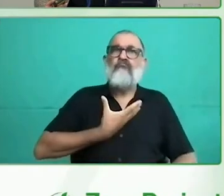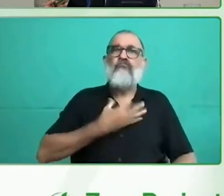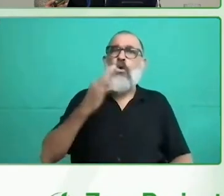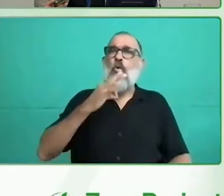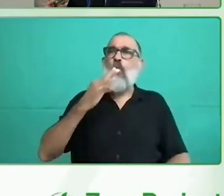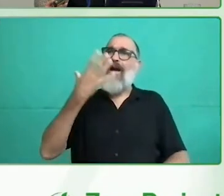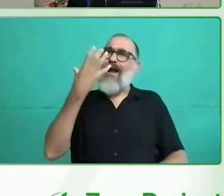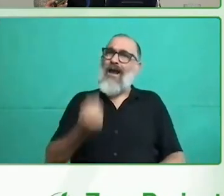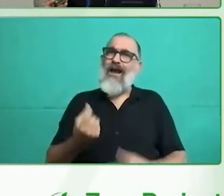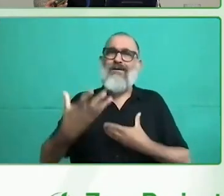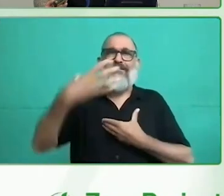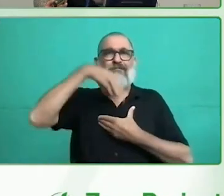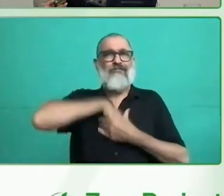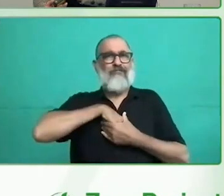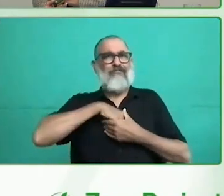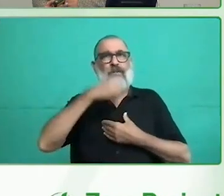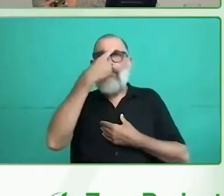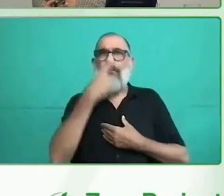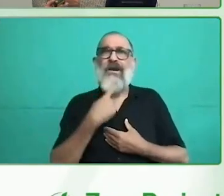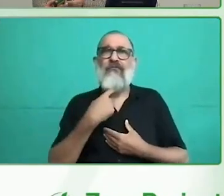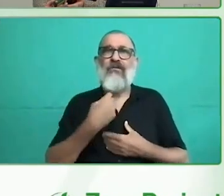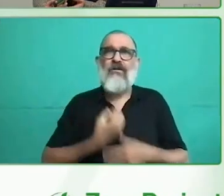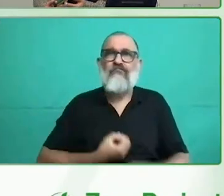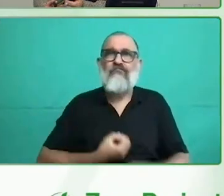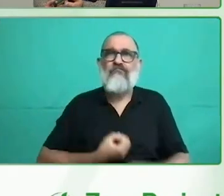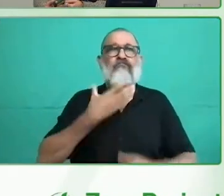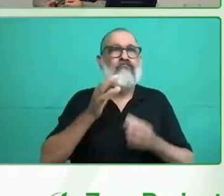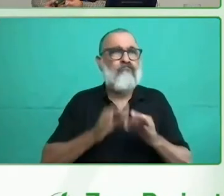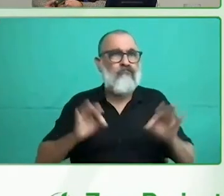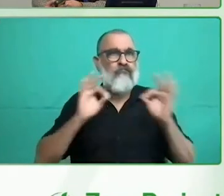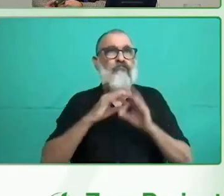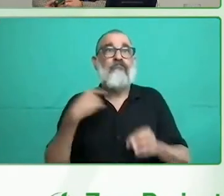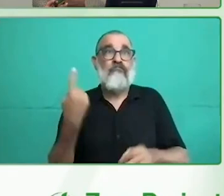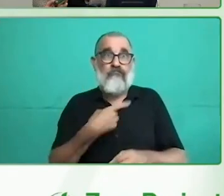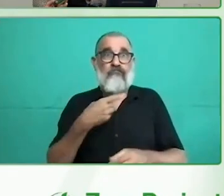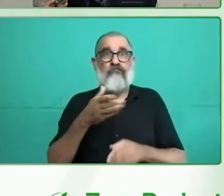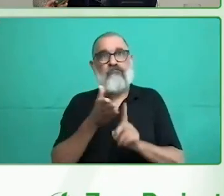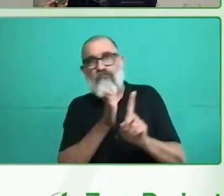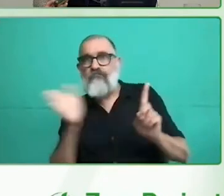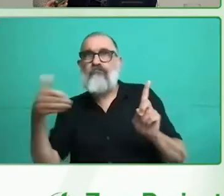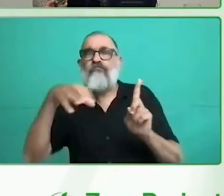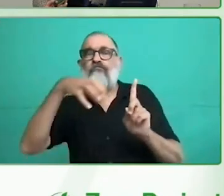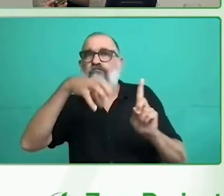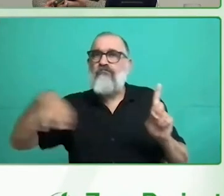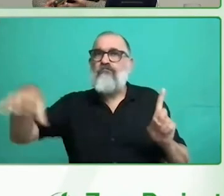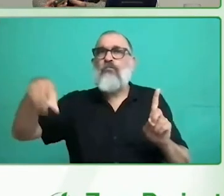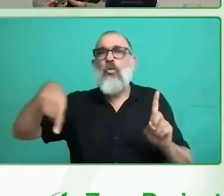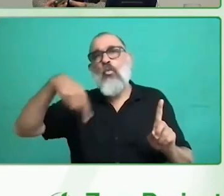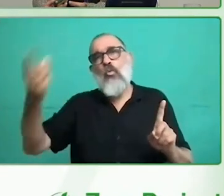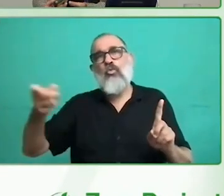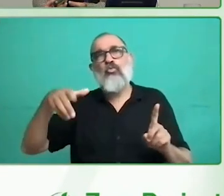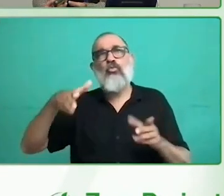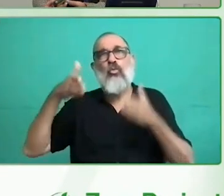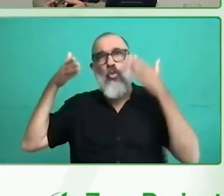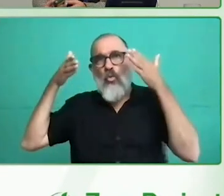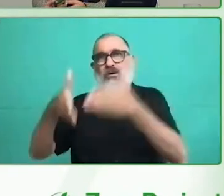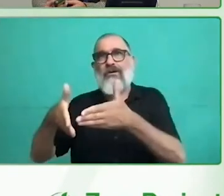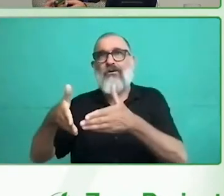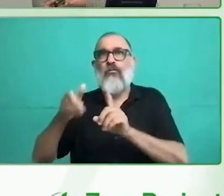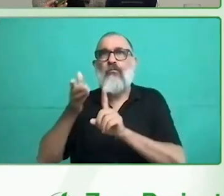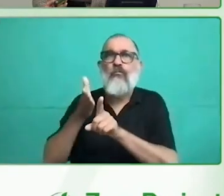web. Estos dinamizadores de emprendimiento, estos profesionales, les ayudarán a definir el mejor itinerario para cada